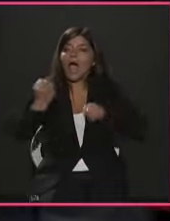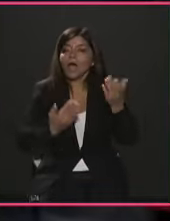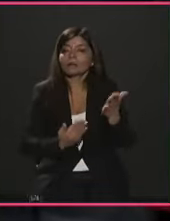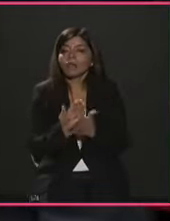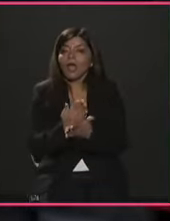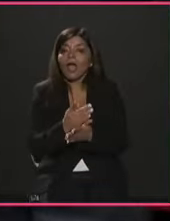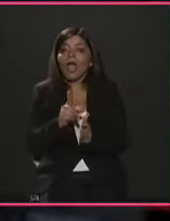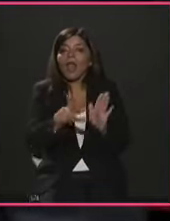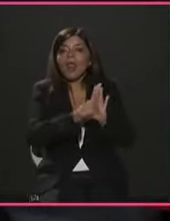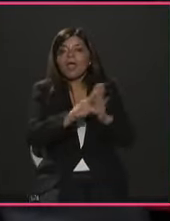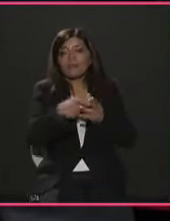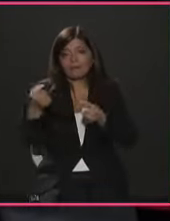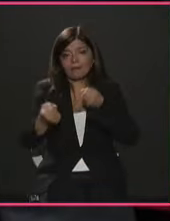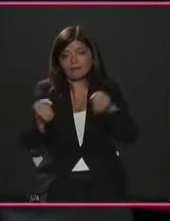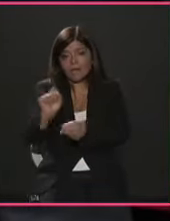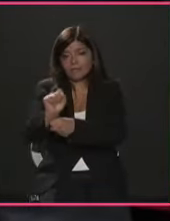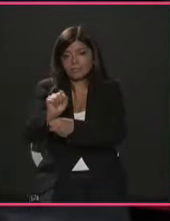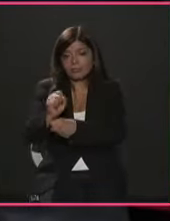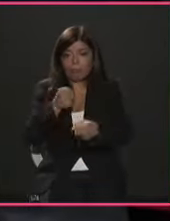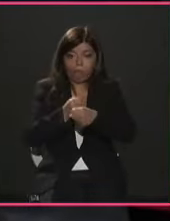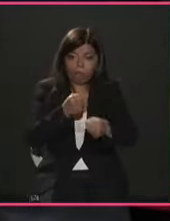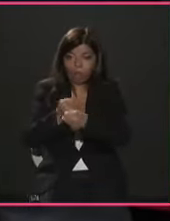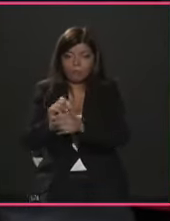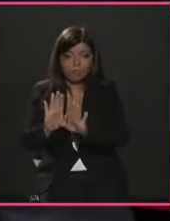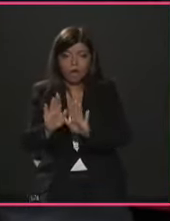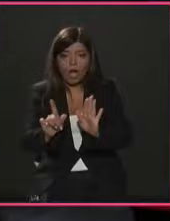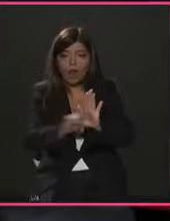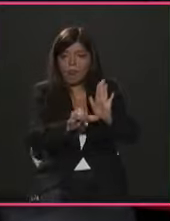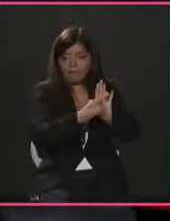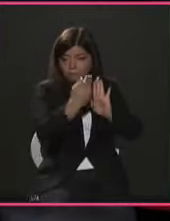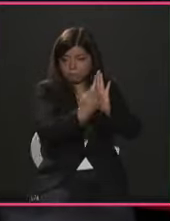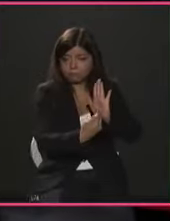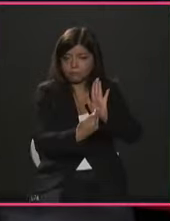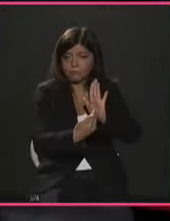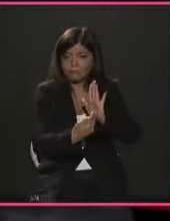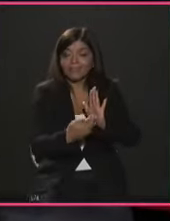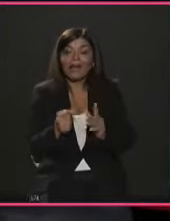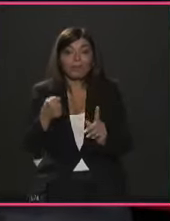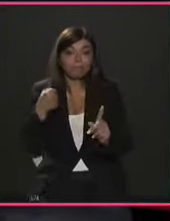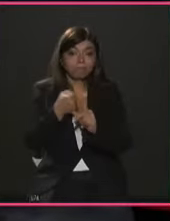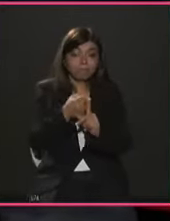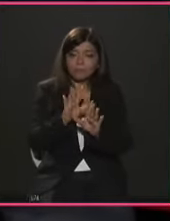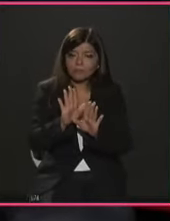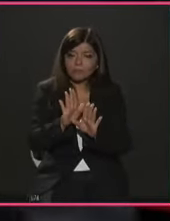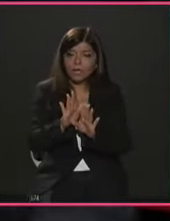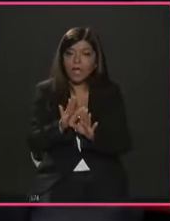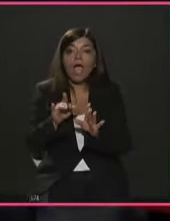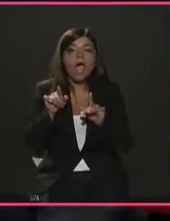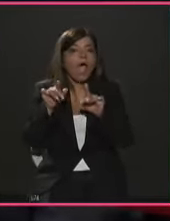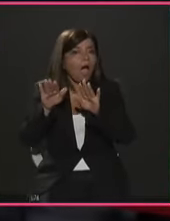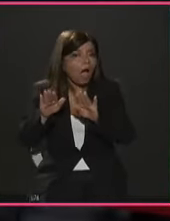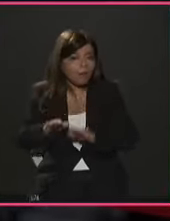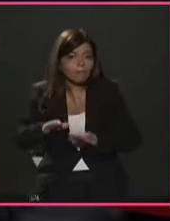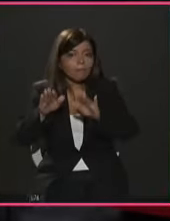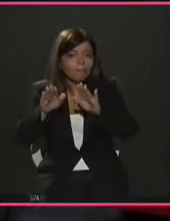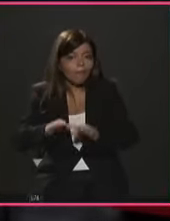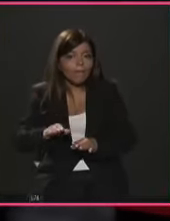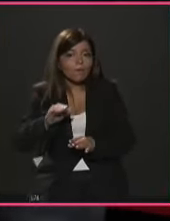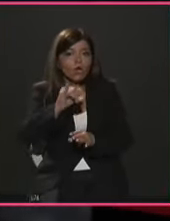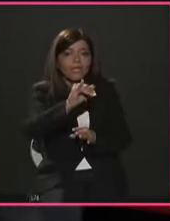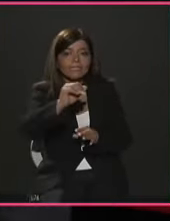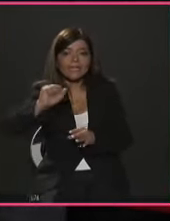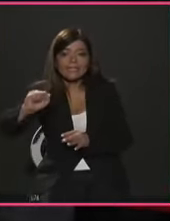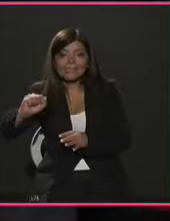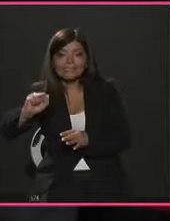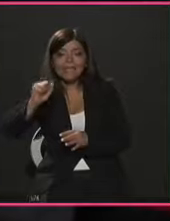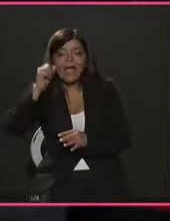leyes del tránsito verdad para que los autos no chocaran O atropellaran a los a los peatones con la Inteligencia artificial Ocurre algo parecido hoy